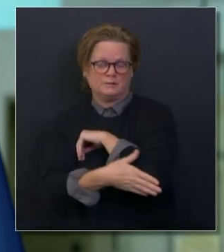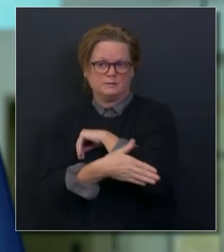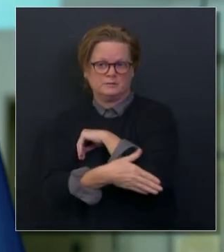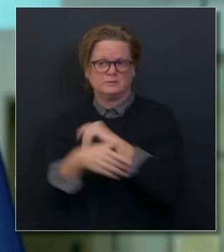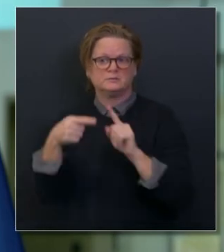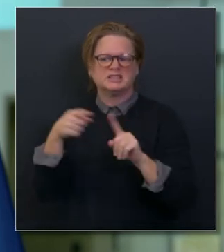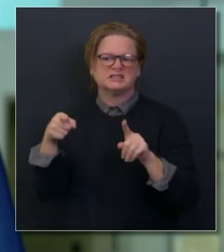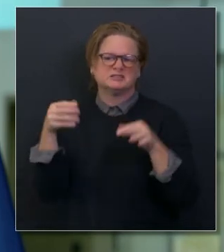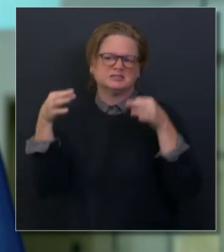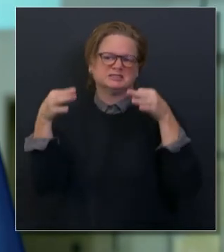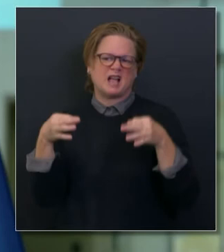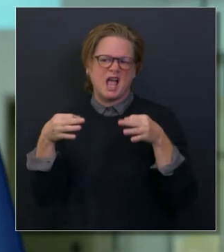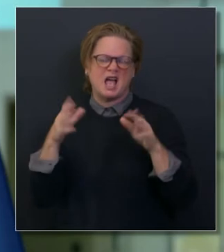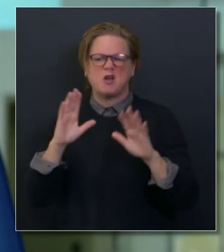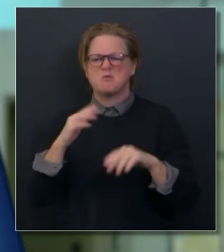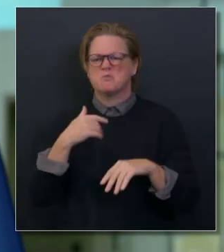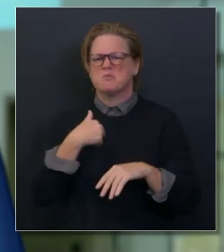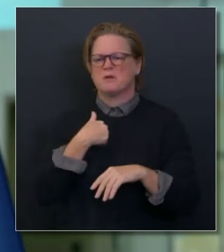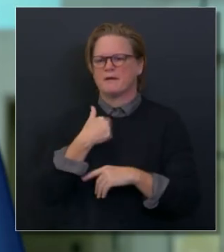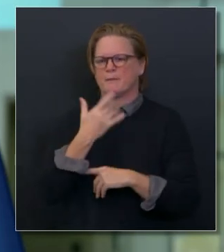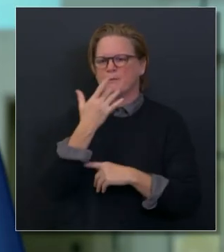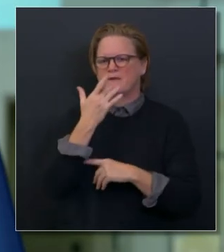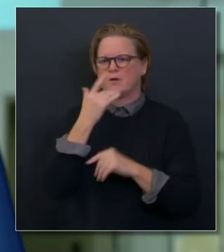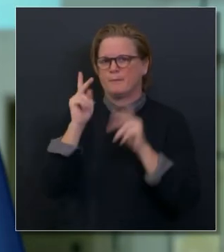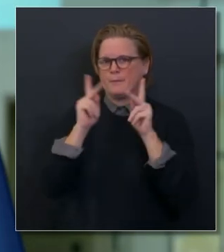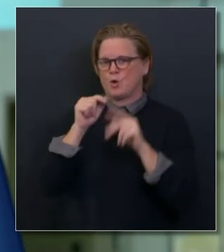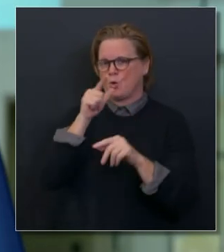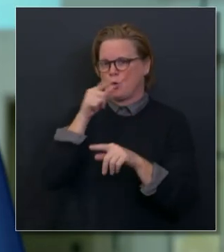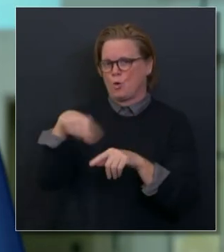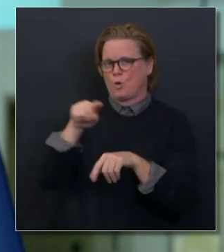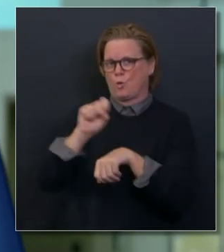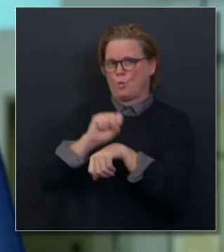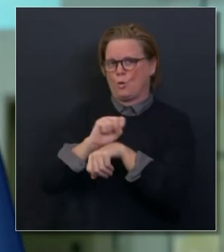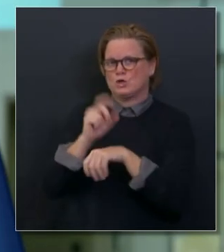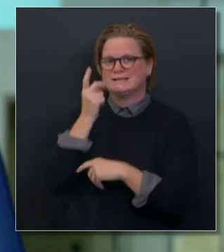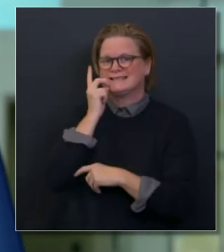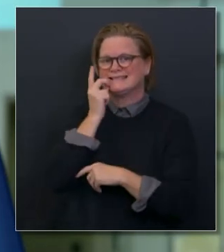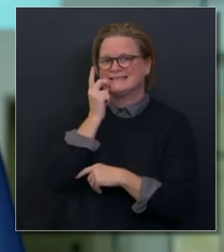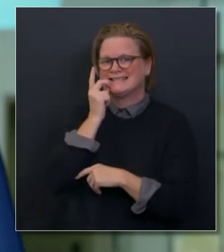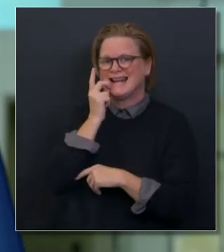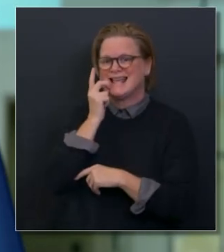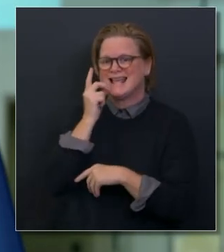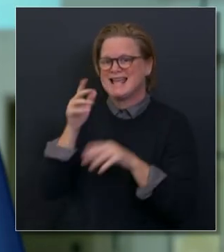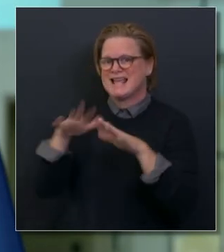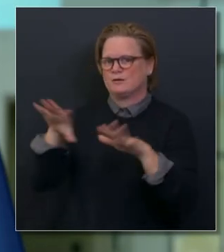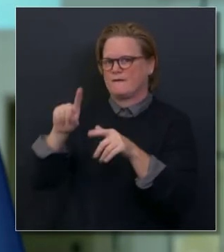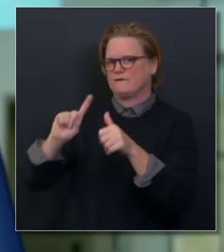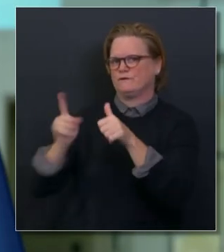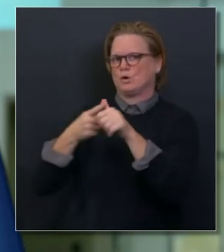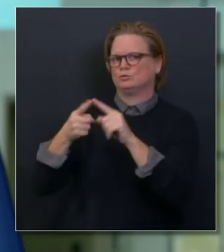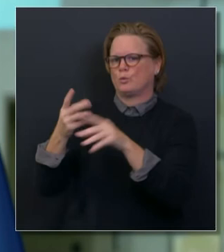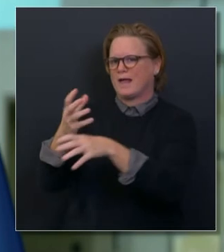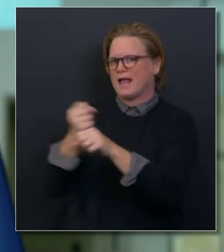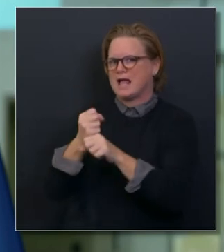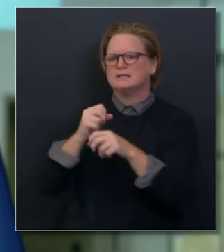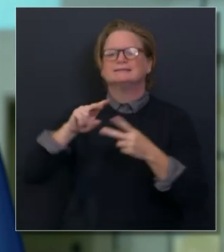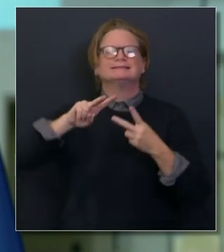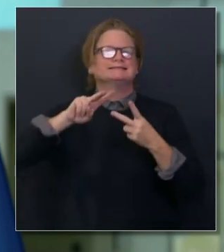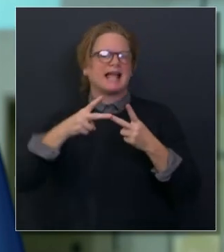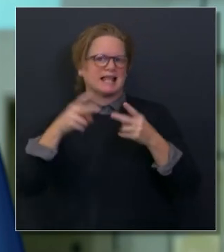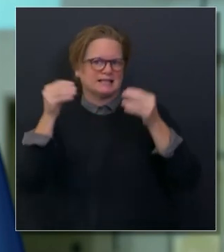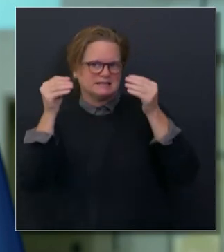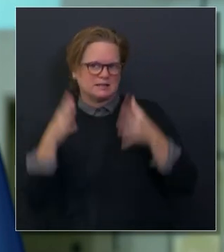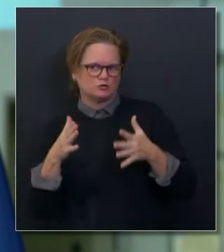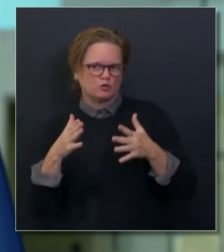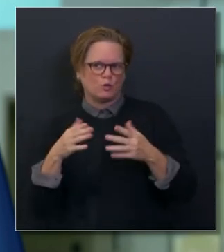condado decide vacunar a los trabajadores de Disneylandia antes de los maestros. Es una pregunta muy interesante, particularmente